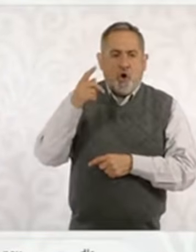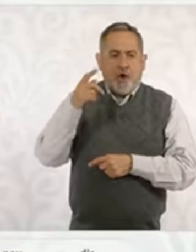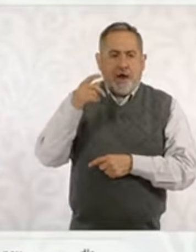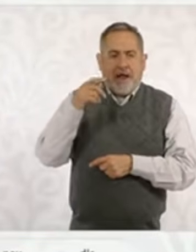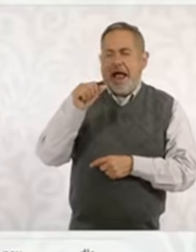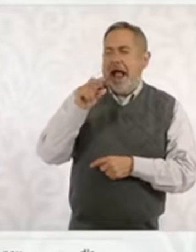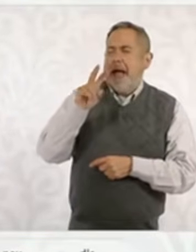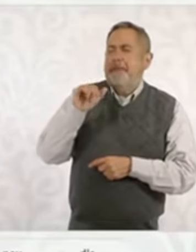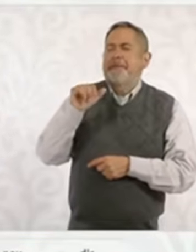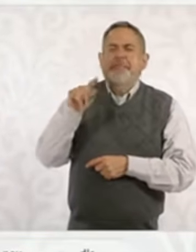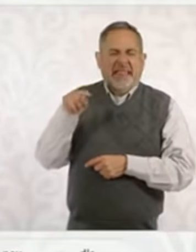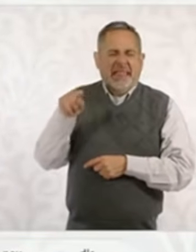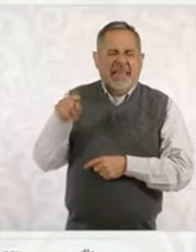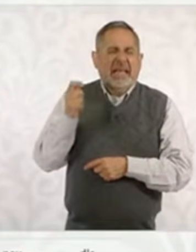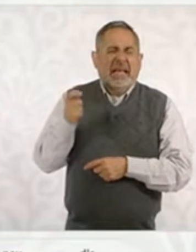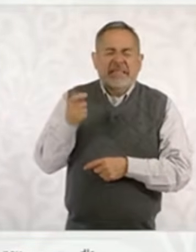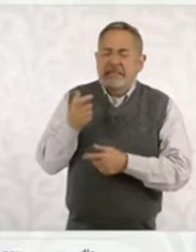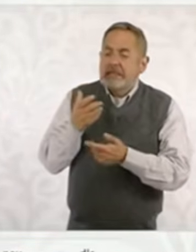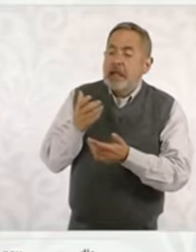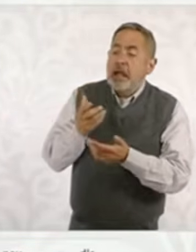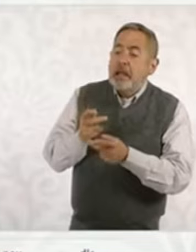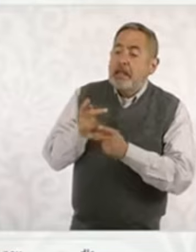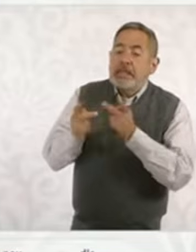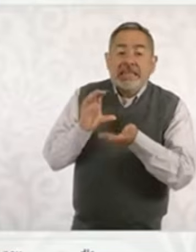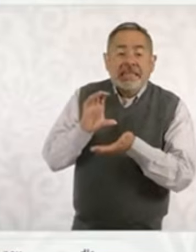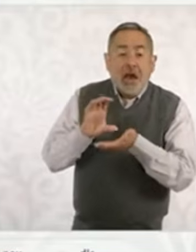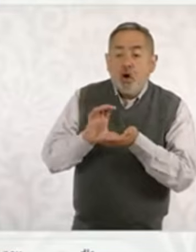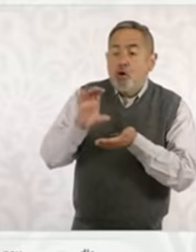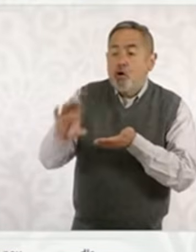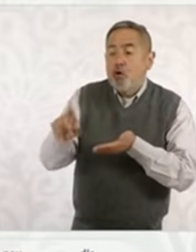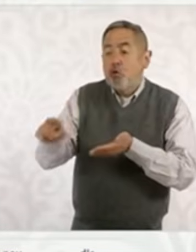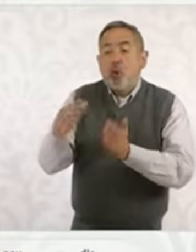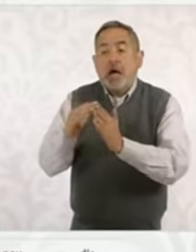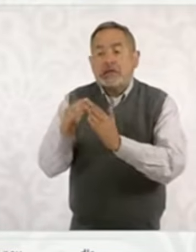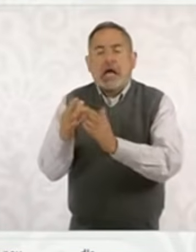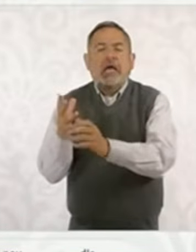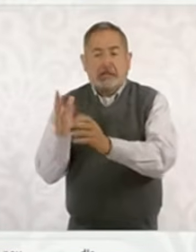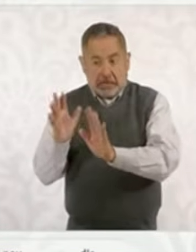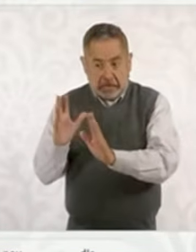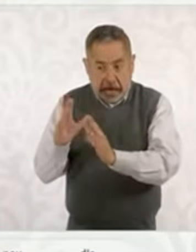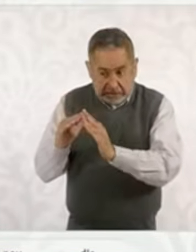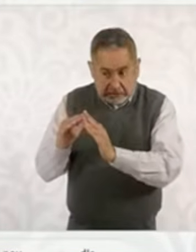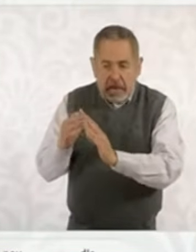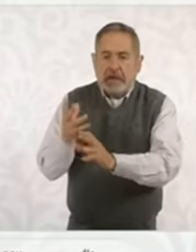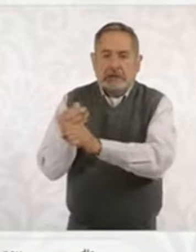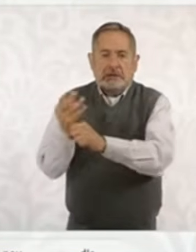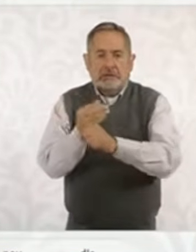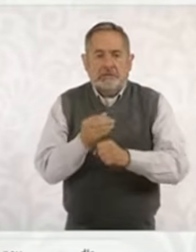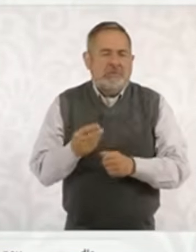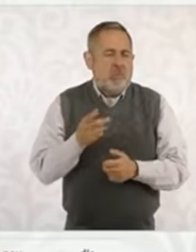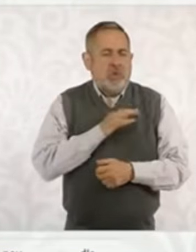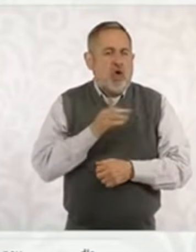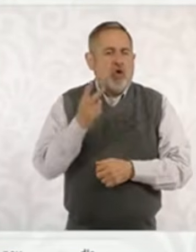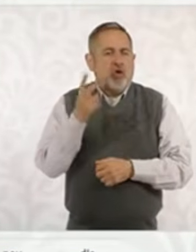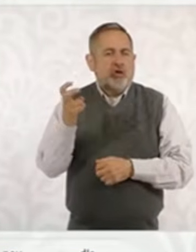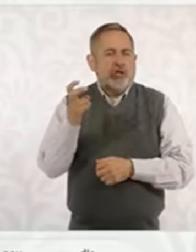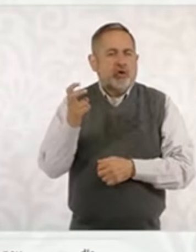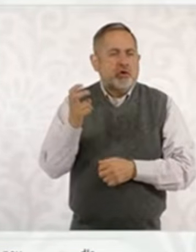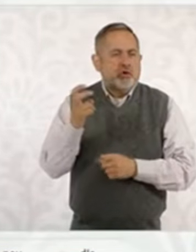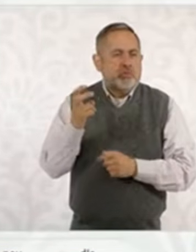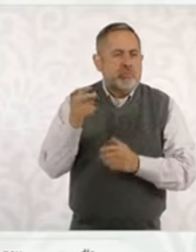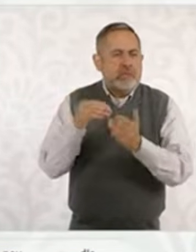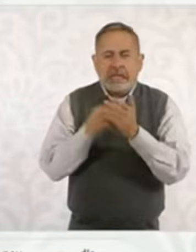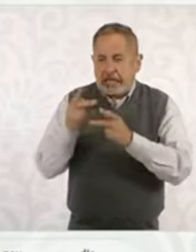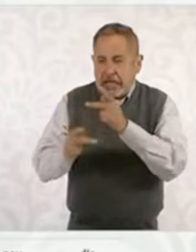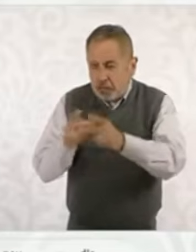vivienda. Teníamos una meta en este año de 225,000 créditos, alcanzamos a llegar